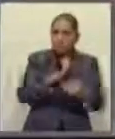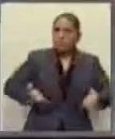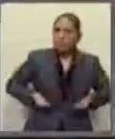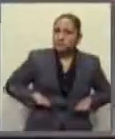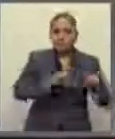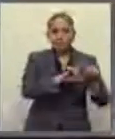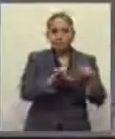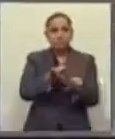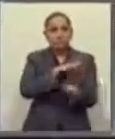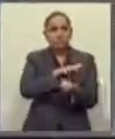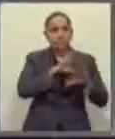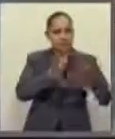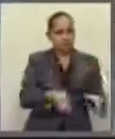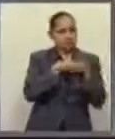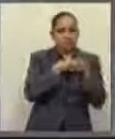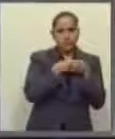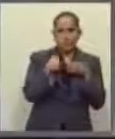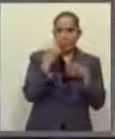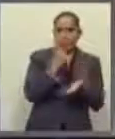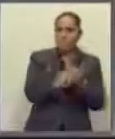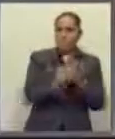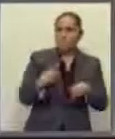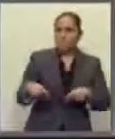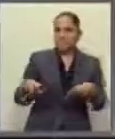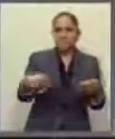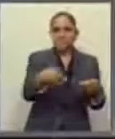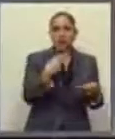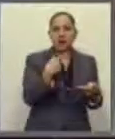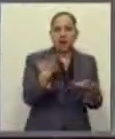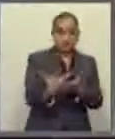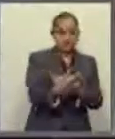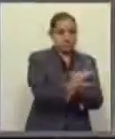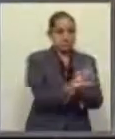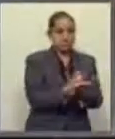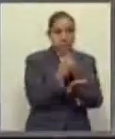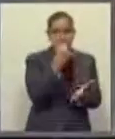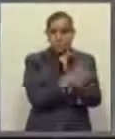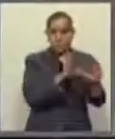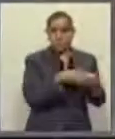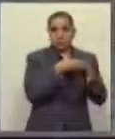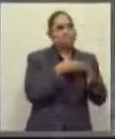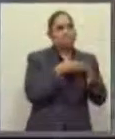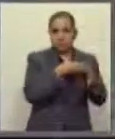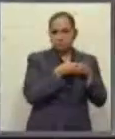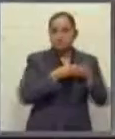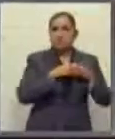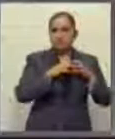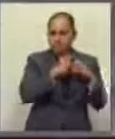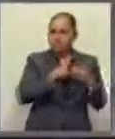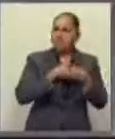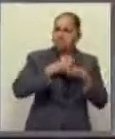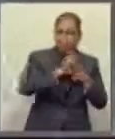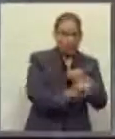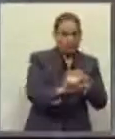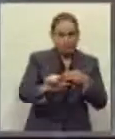oligopolios y la concentración económica, tendríamos que dar los siguientes pasos para fortalecer a este importante